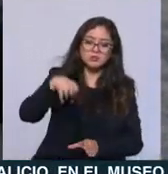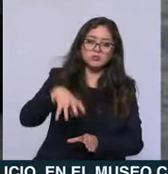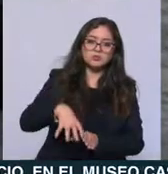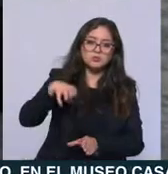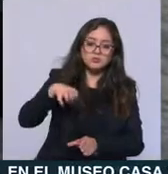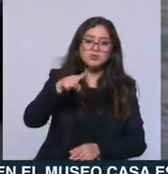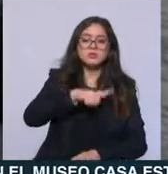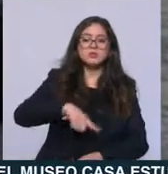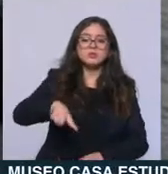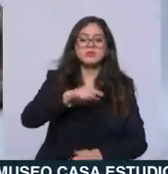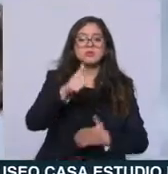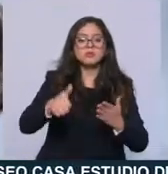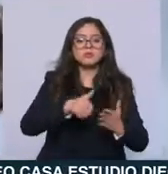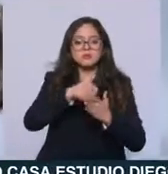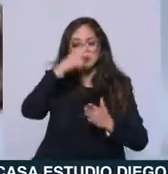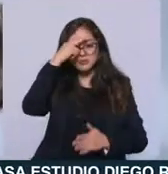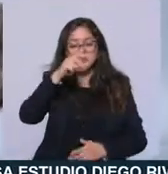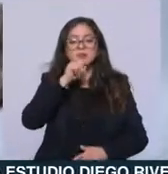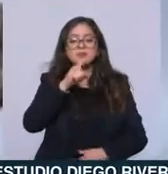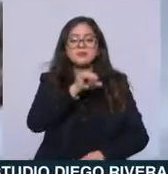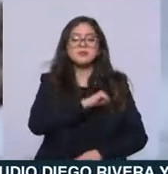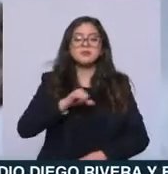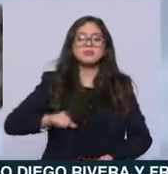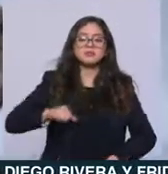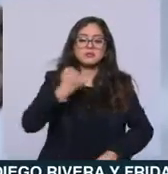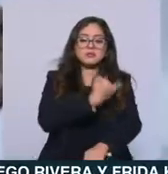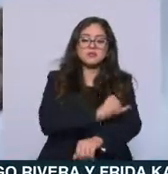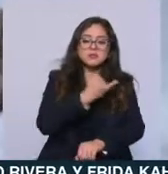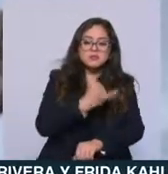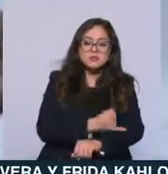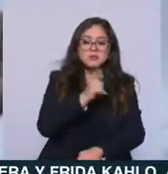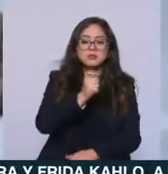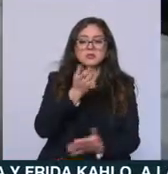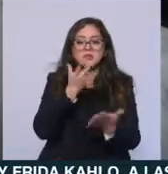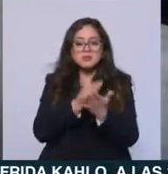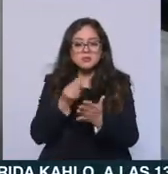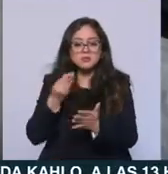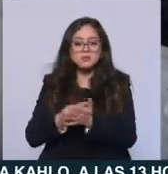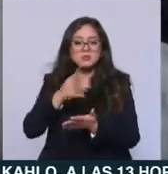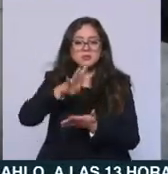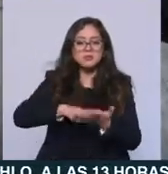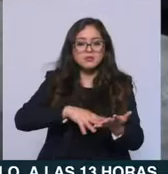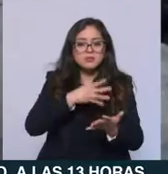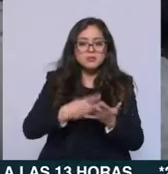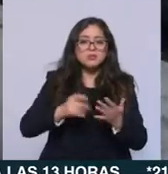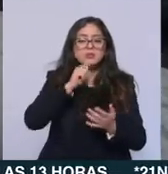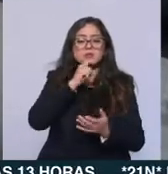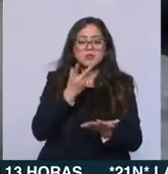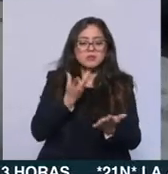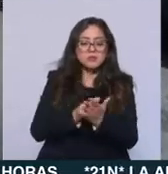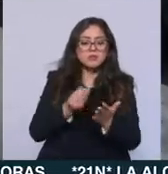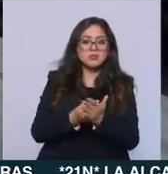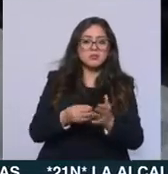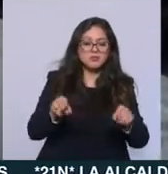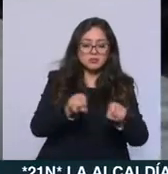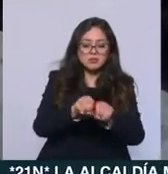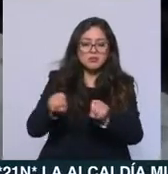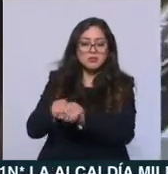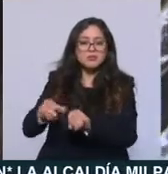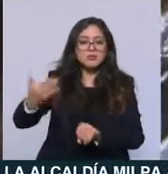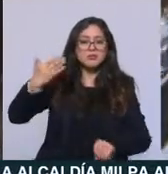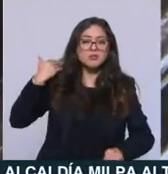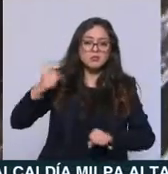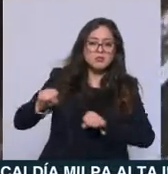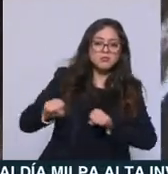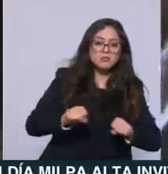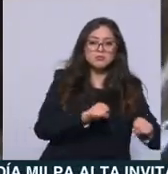y la alcaldía de Iztapalapa acordaron 11 acciones y trabajos en obras de drenaje y reparación de conectores afectados por el sismo,